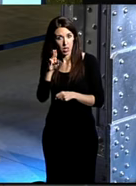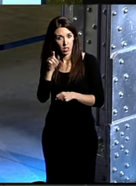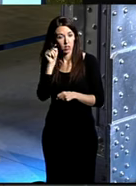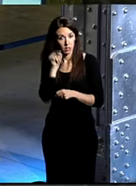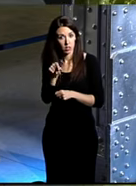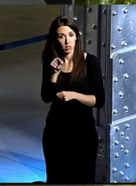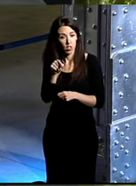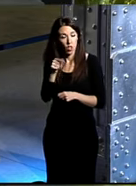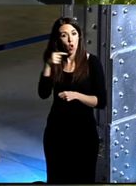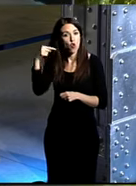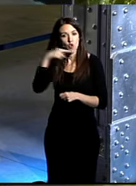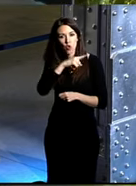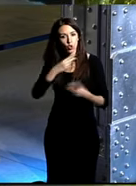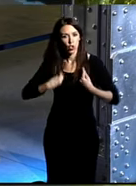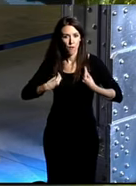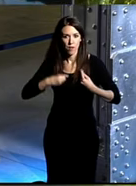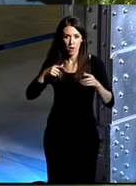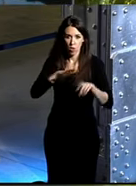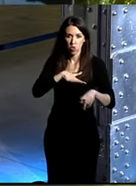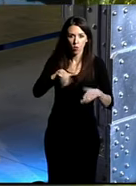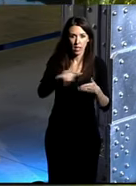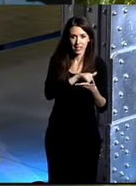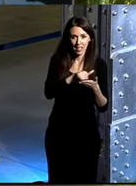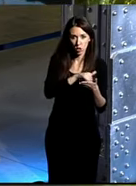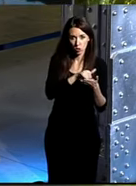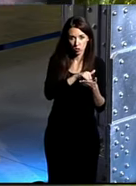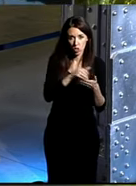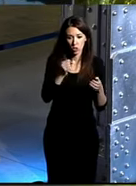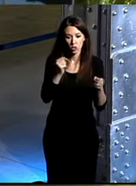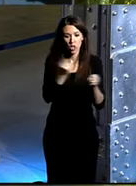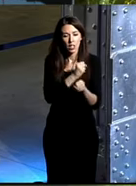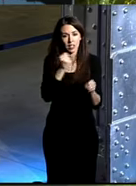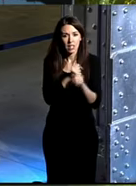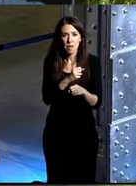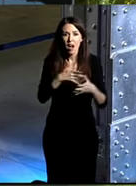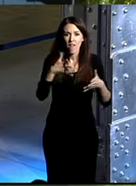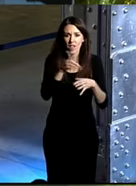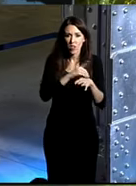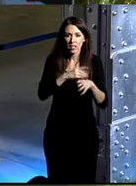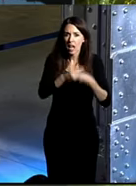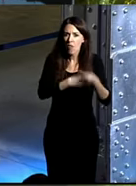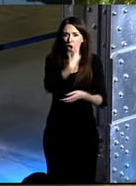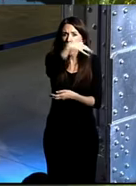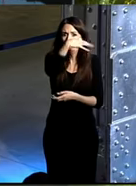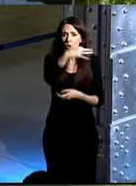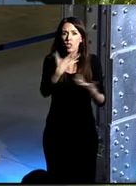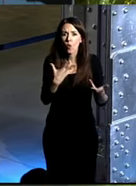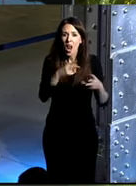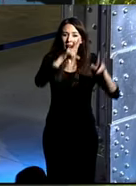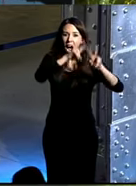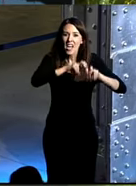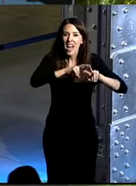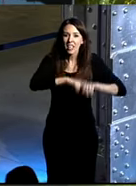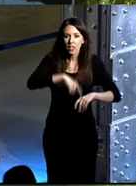Lev Manovich es un ruso que vive en Estados Unidos hace muchos años y que trabaja con Big Data y hace una cosa que no hace nadie en el mundo que se llama